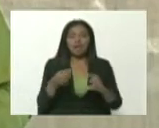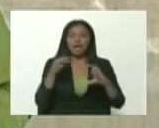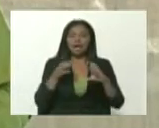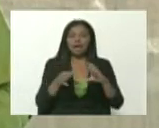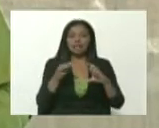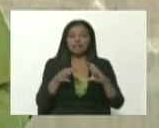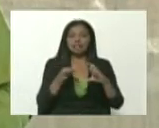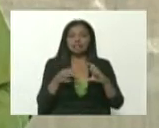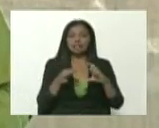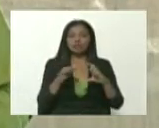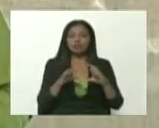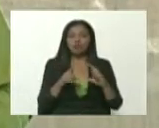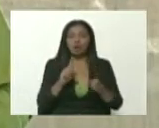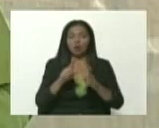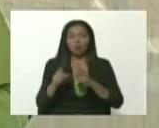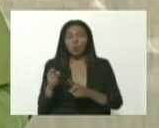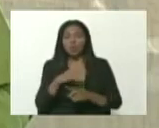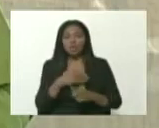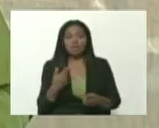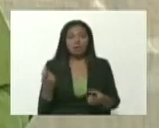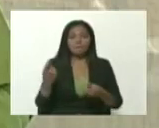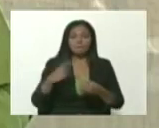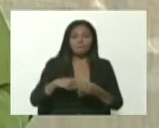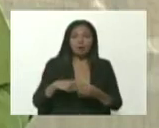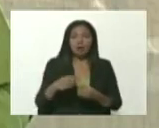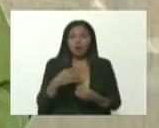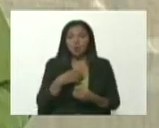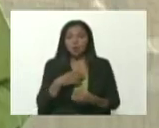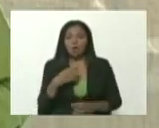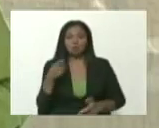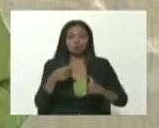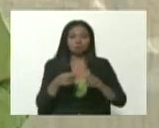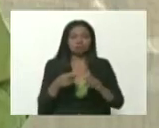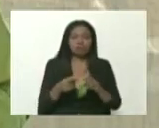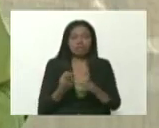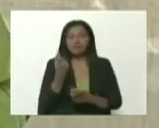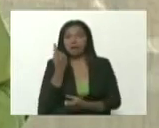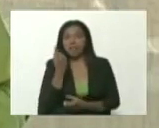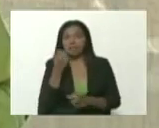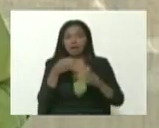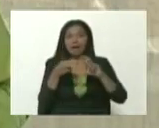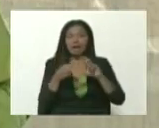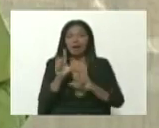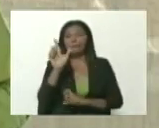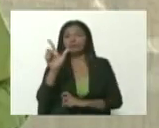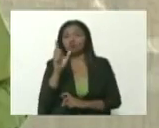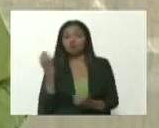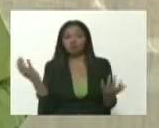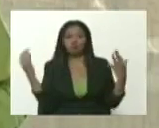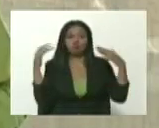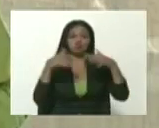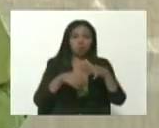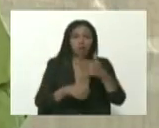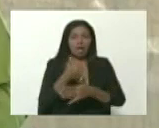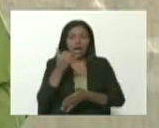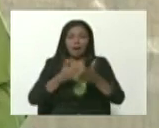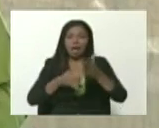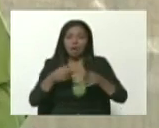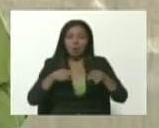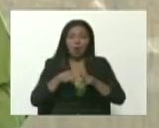carnetización de aquellos militantes que aún no tengan su carnet. Vamos a un proceso masivo de